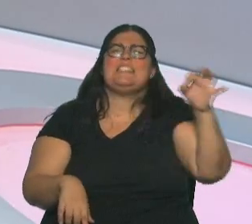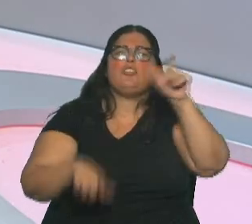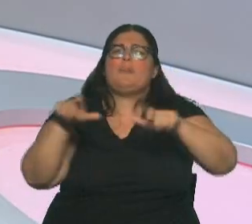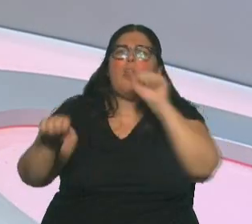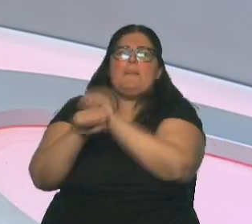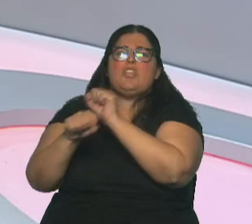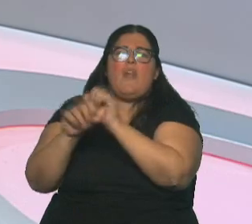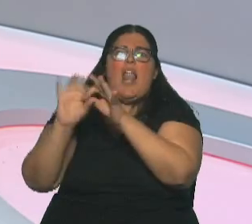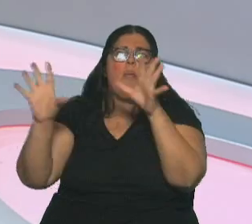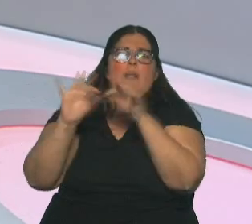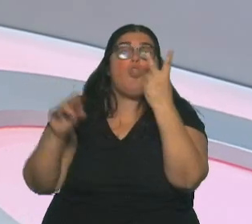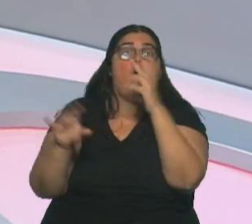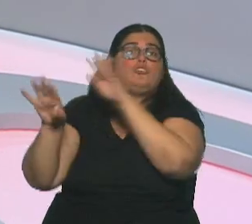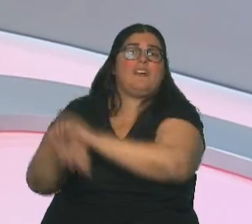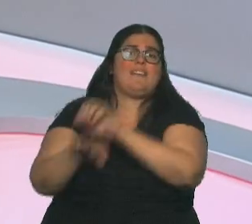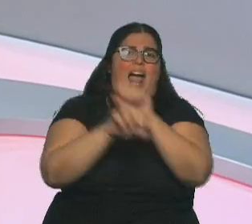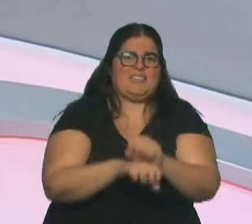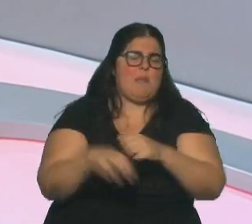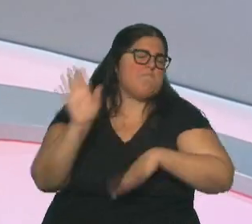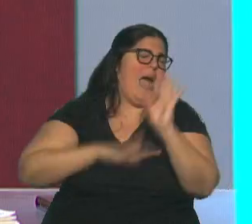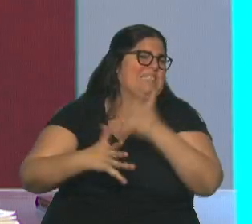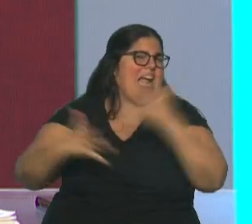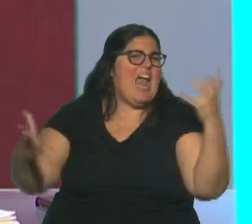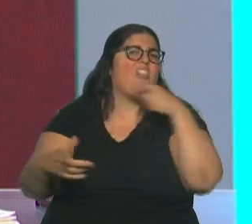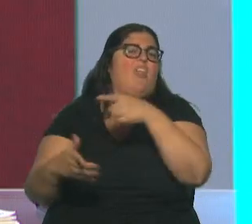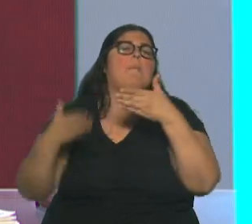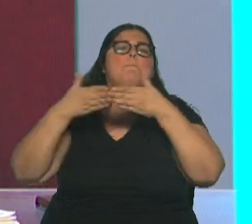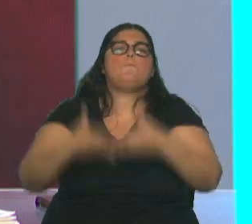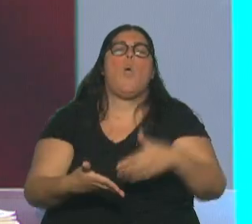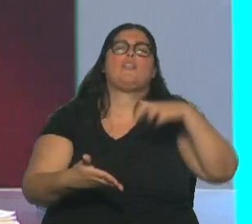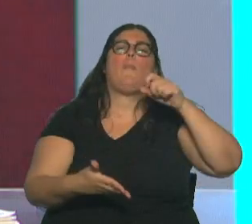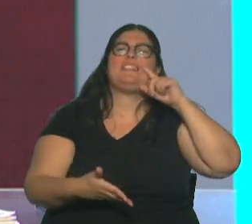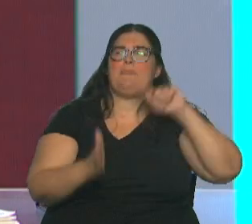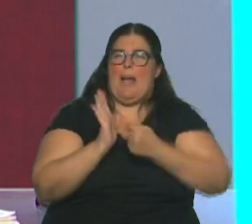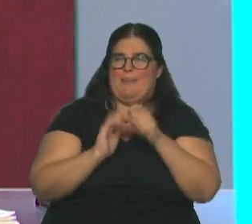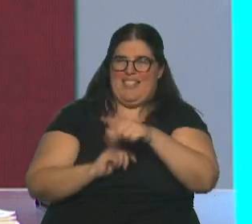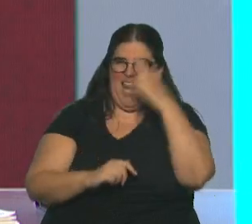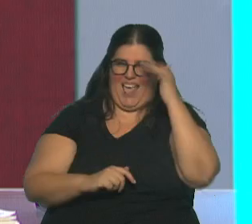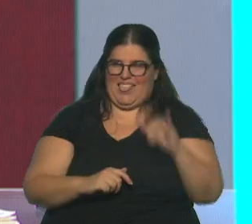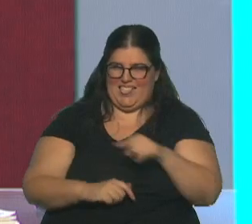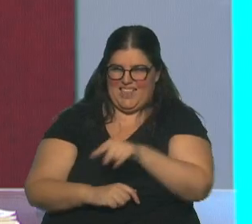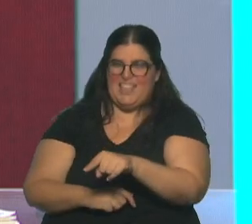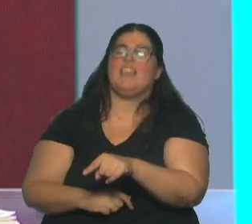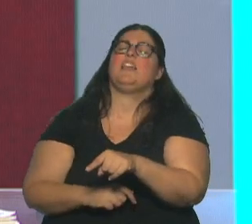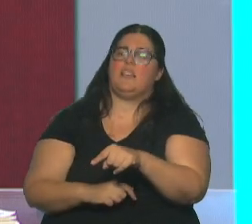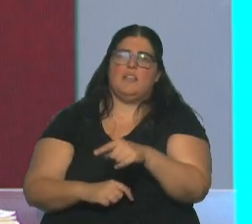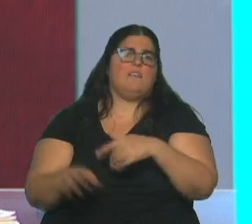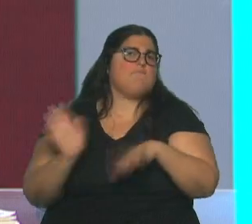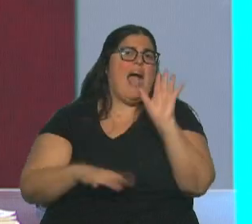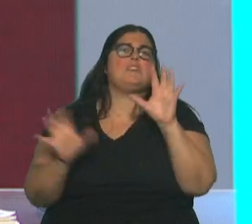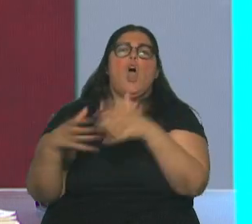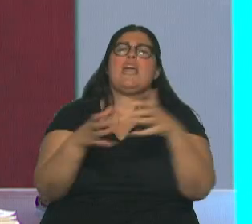de de las dos cárceles más grandes de Puerto Príncipe, que básicamente fueron los criminales, las